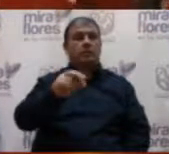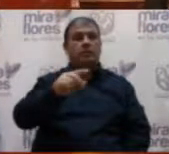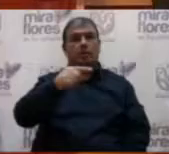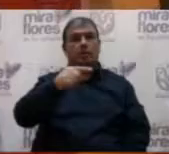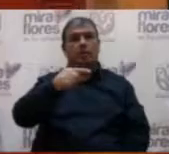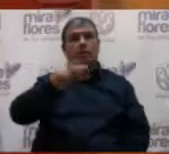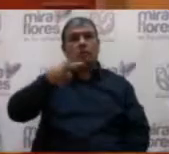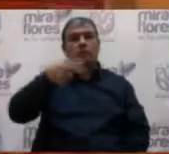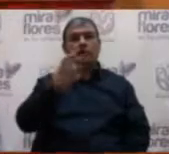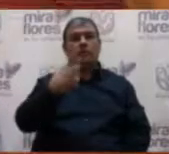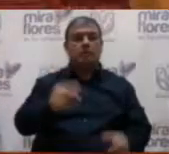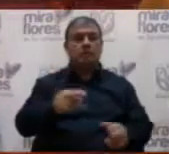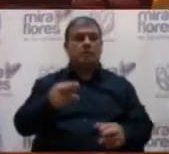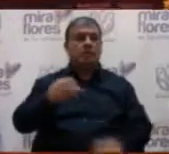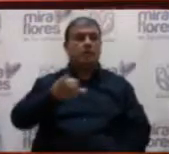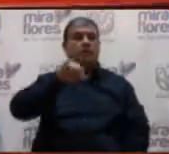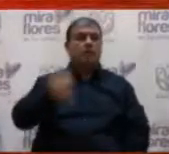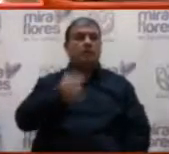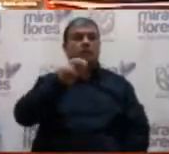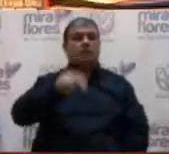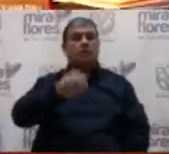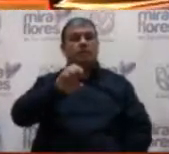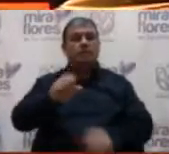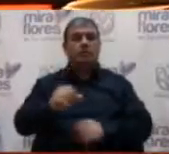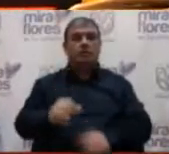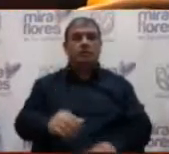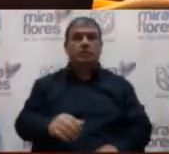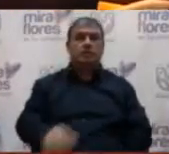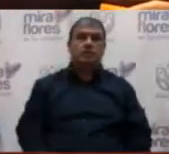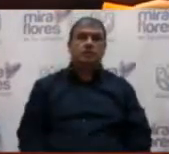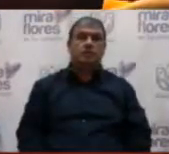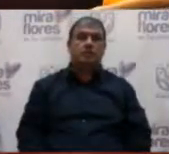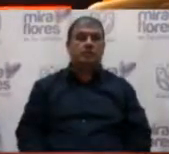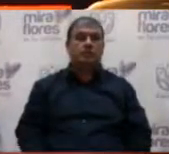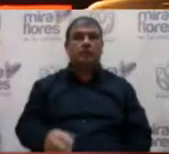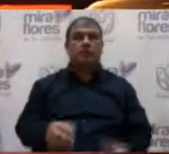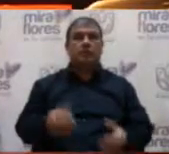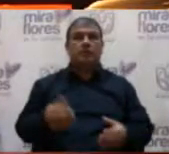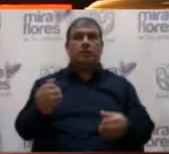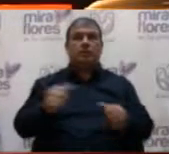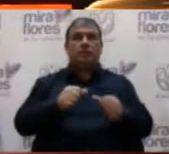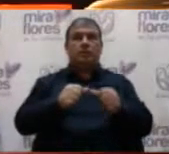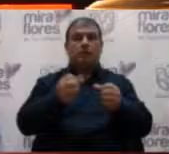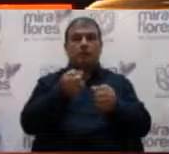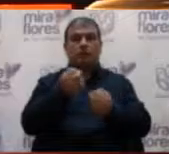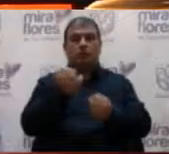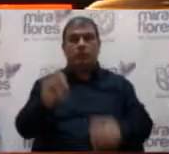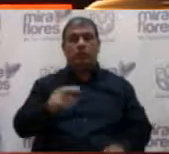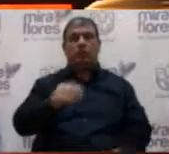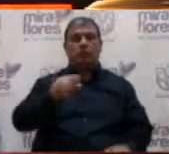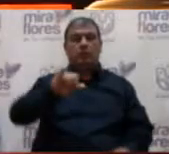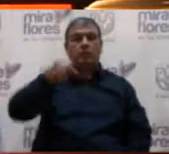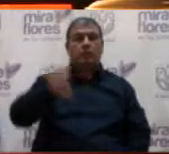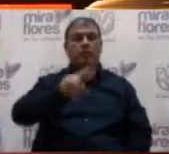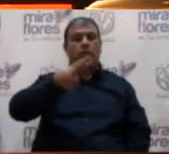1019-2016, remitida por el Jurado Nacional de Elecciones. Expediente número